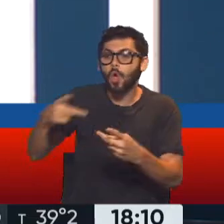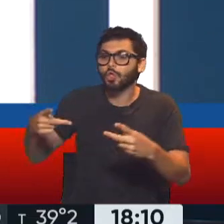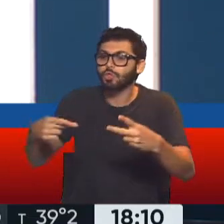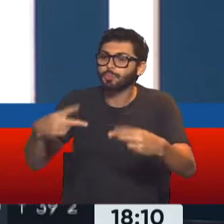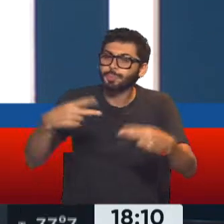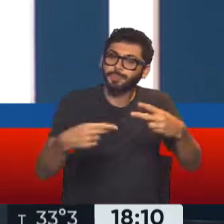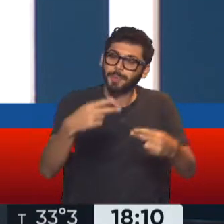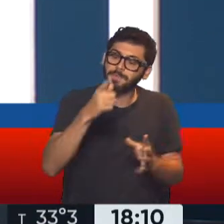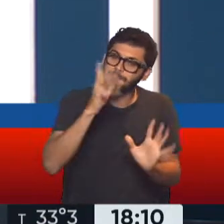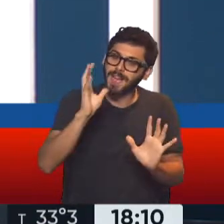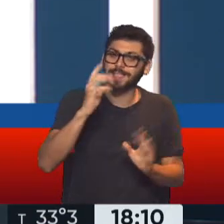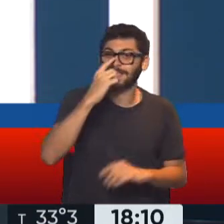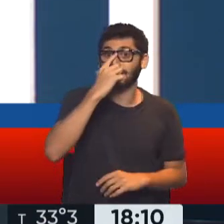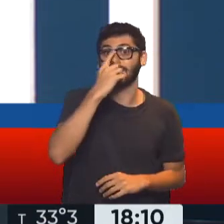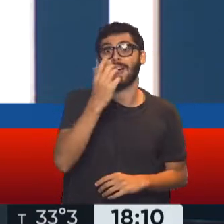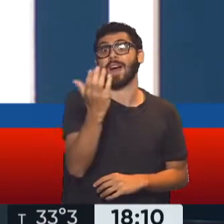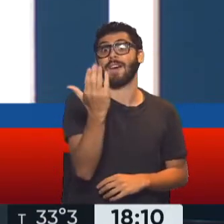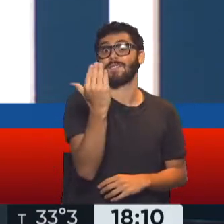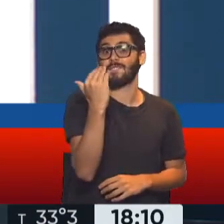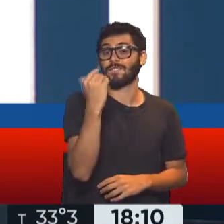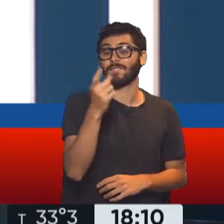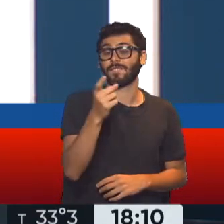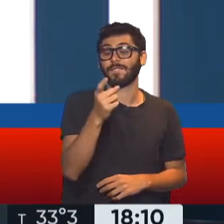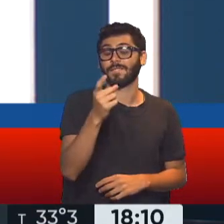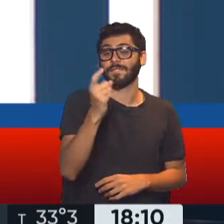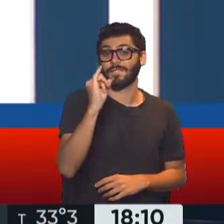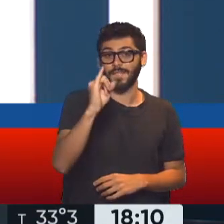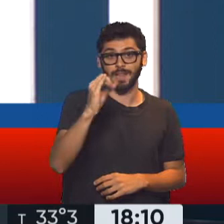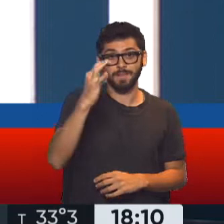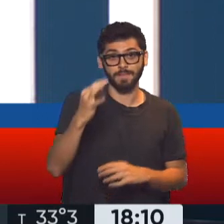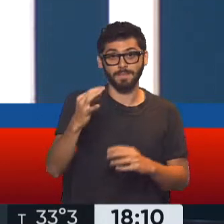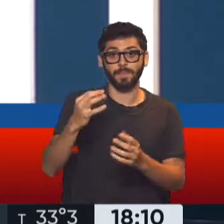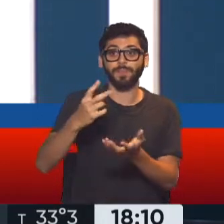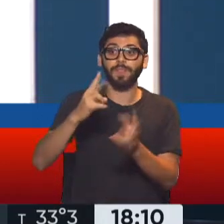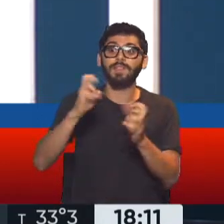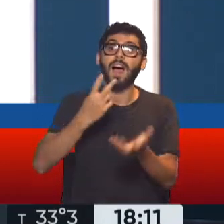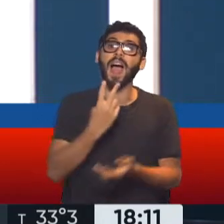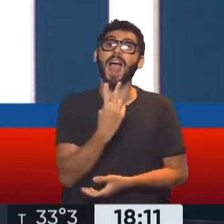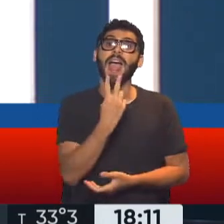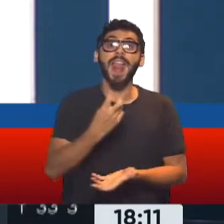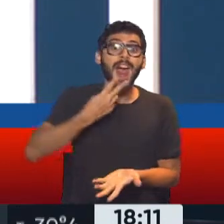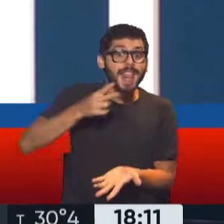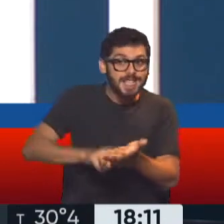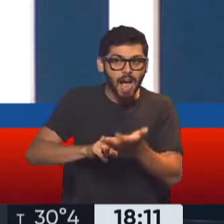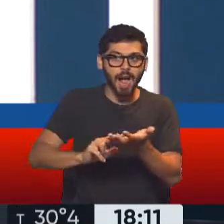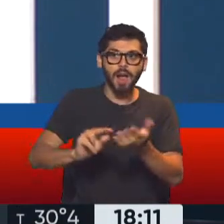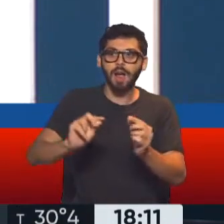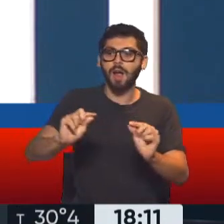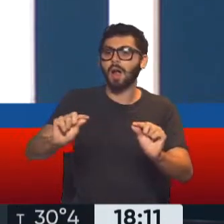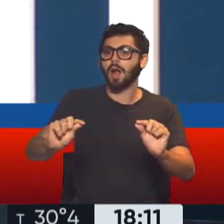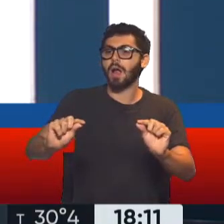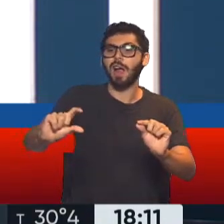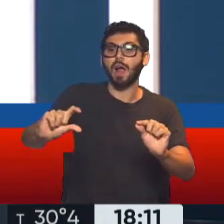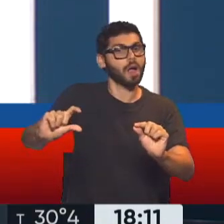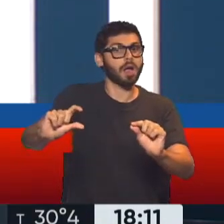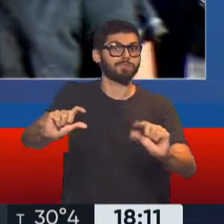hace unos días lo que pasa con esta primera y muy puntual segmentación en el área de la energía. Sí. Pero me parece que vamos a avanzar más rápido con esto que tiene